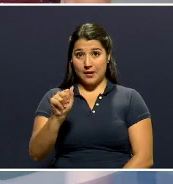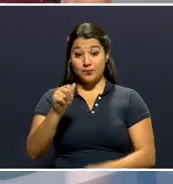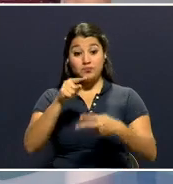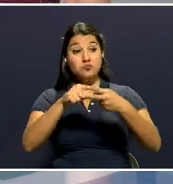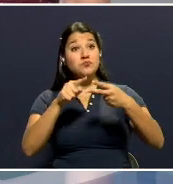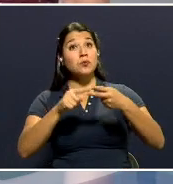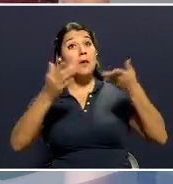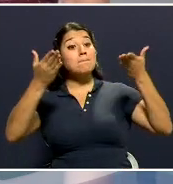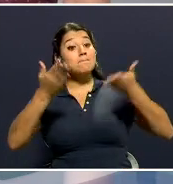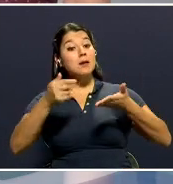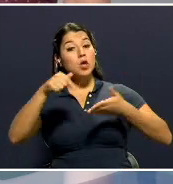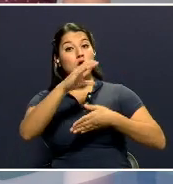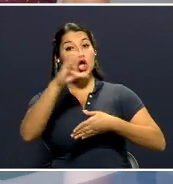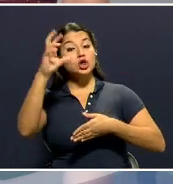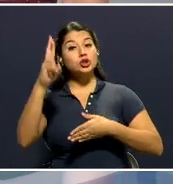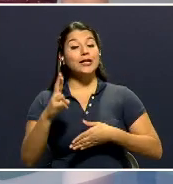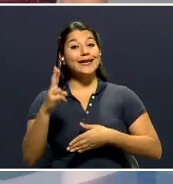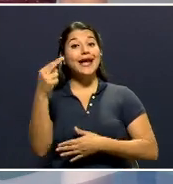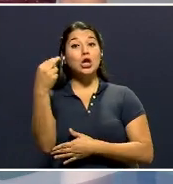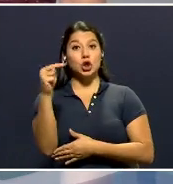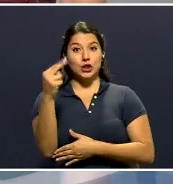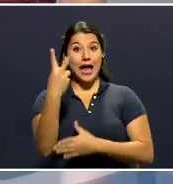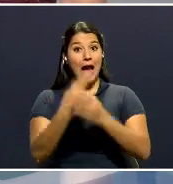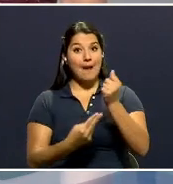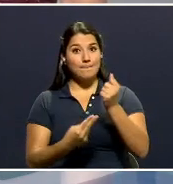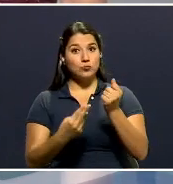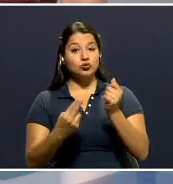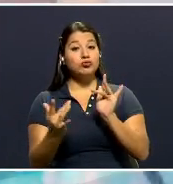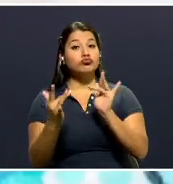Bienvenidos al set de Costa Rica Noticias a ambos.